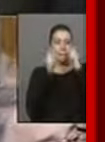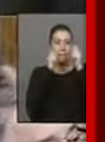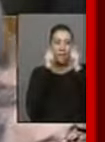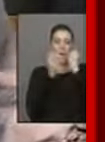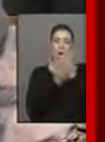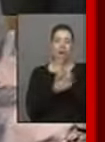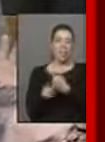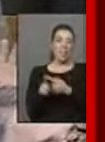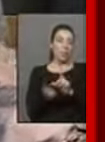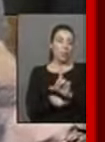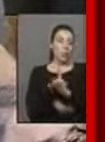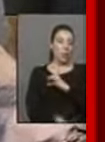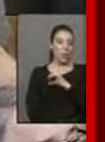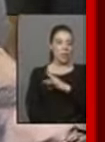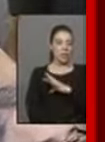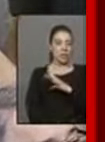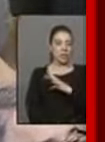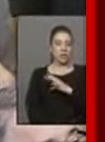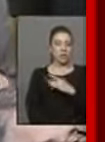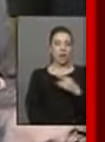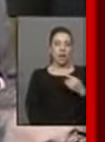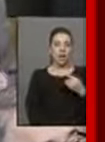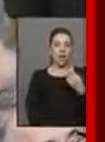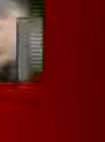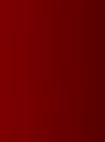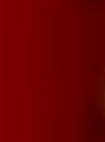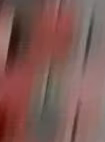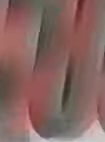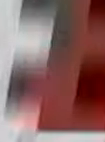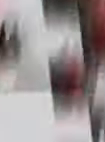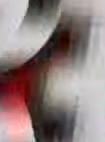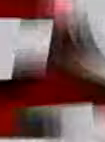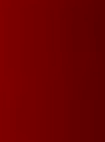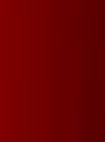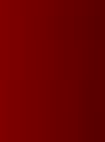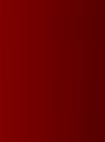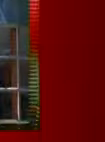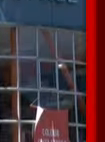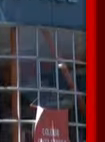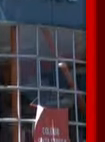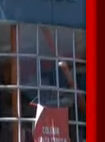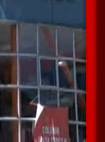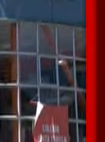rurales y extremas. Autor de la iniciativa, el diputado Iván Fuentes.